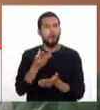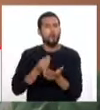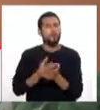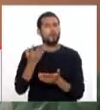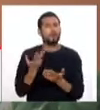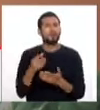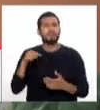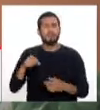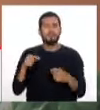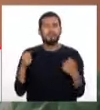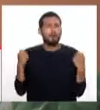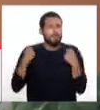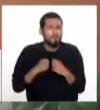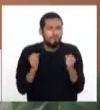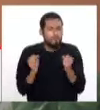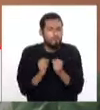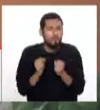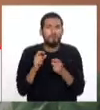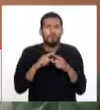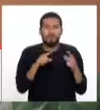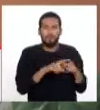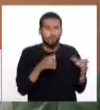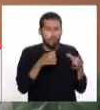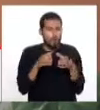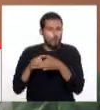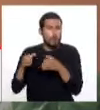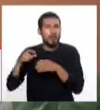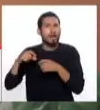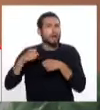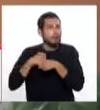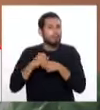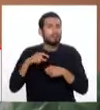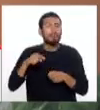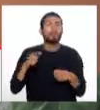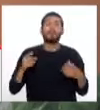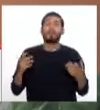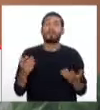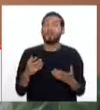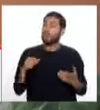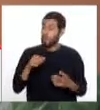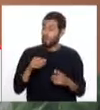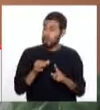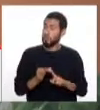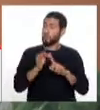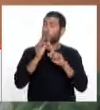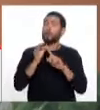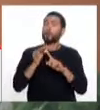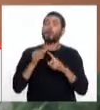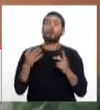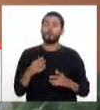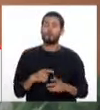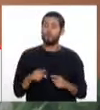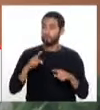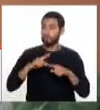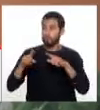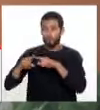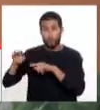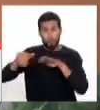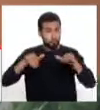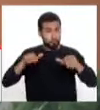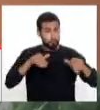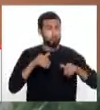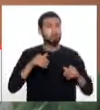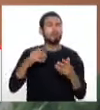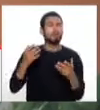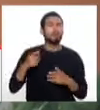friaje mediante núcleos ejecutores. Se trata de una medida excepcional cuyas convocatorias se